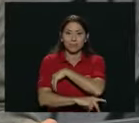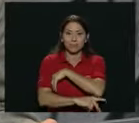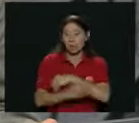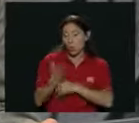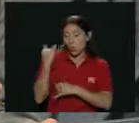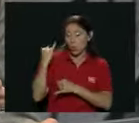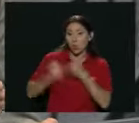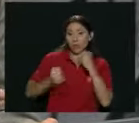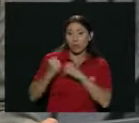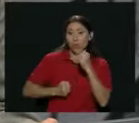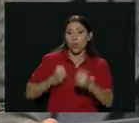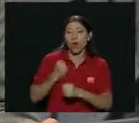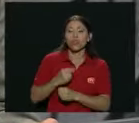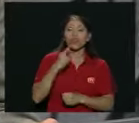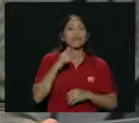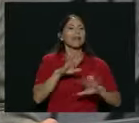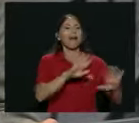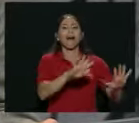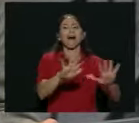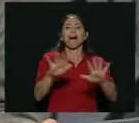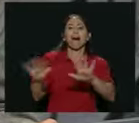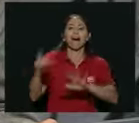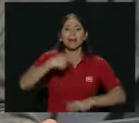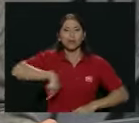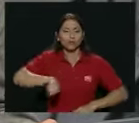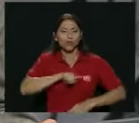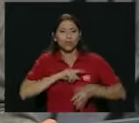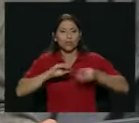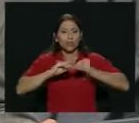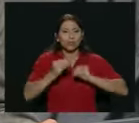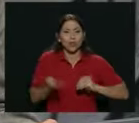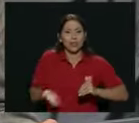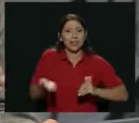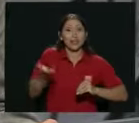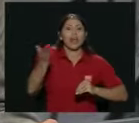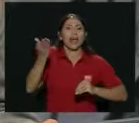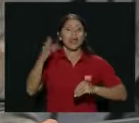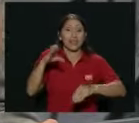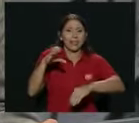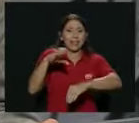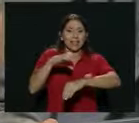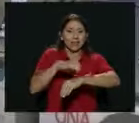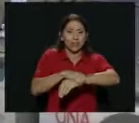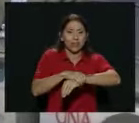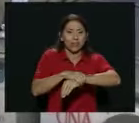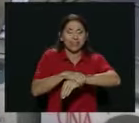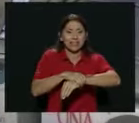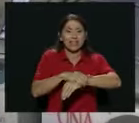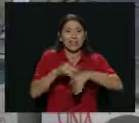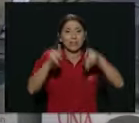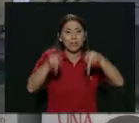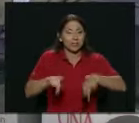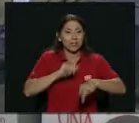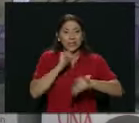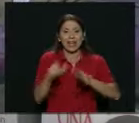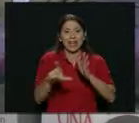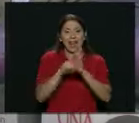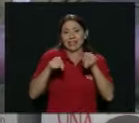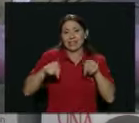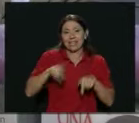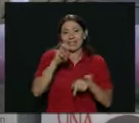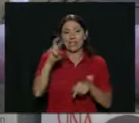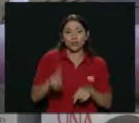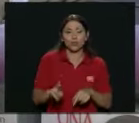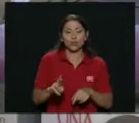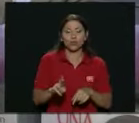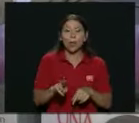año ellos han logrado aumentar la cantidad de detenciones internas de migrantes ilegales dentro de los Estados Unidos,